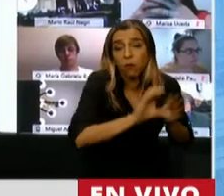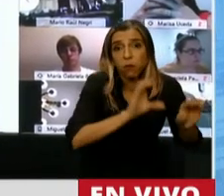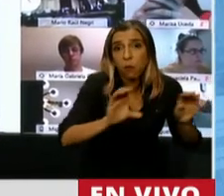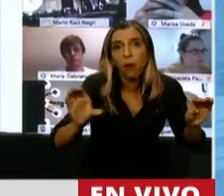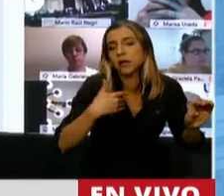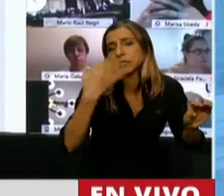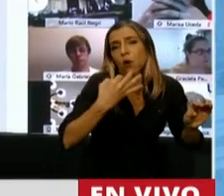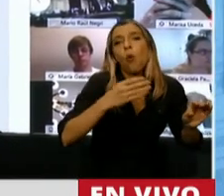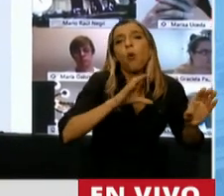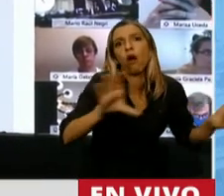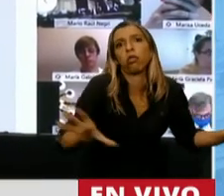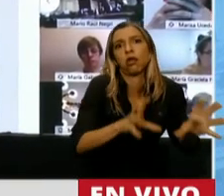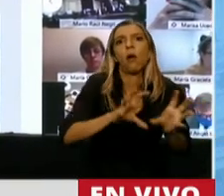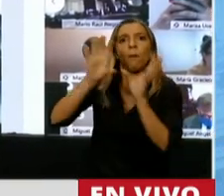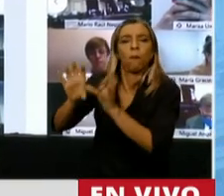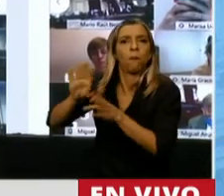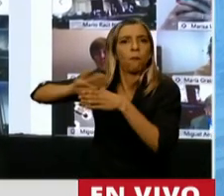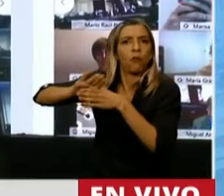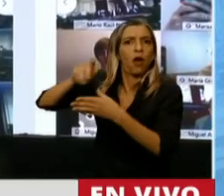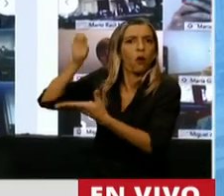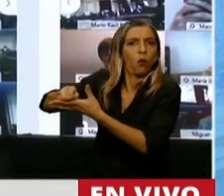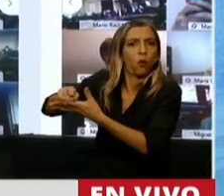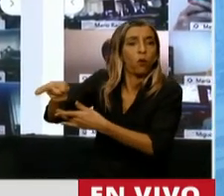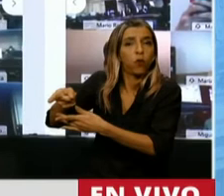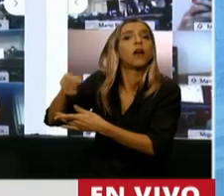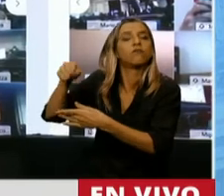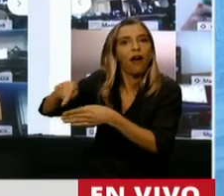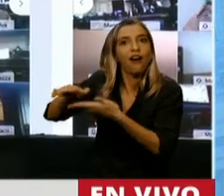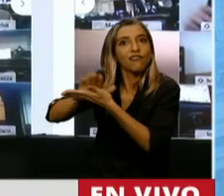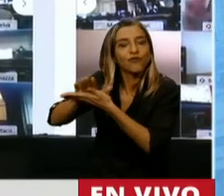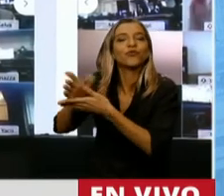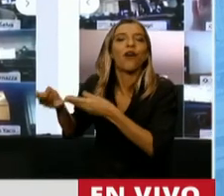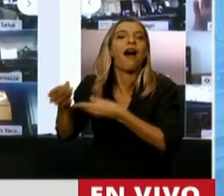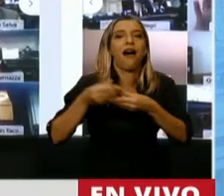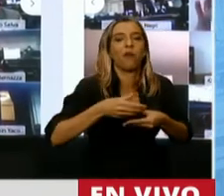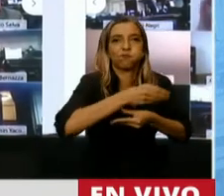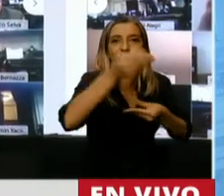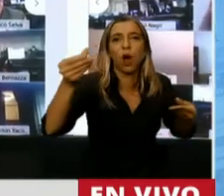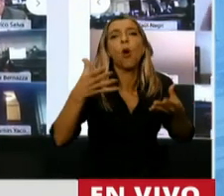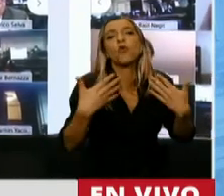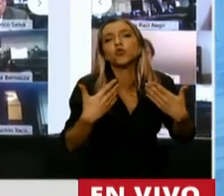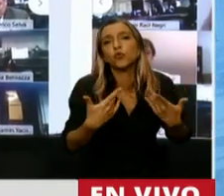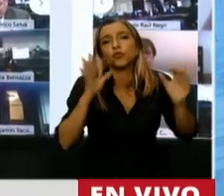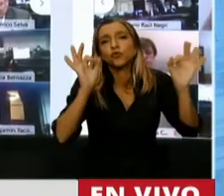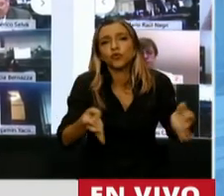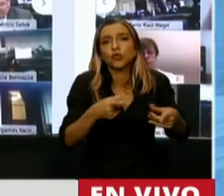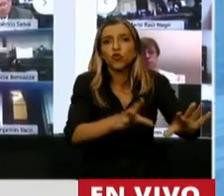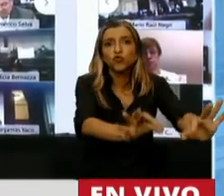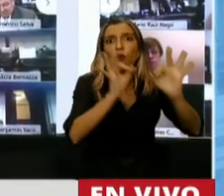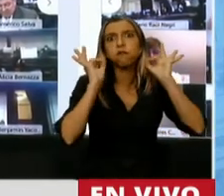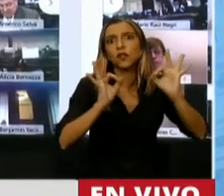de la deuda y es cierto que es insuficiente el presupuesto escuchando a muchos del